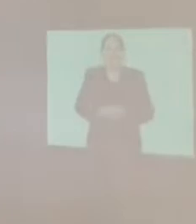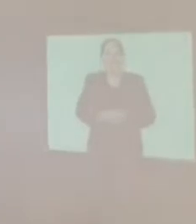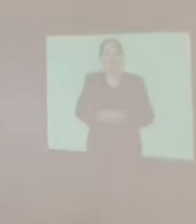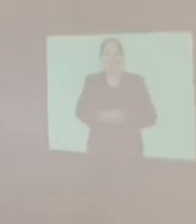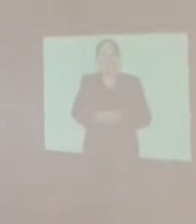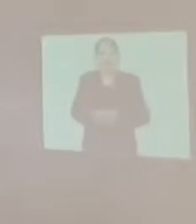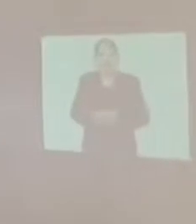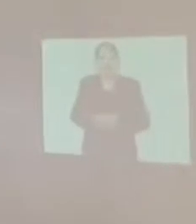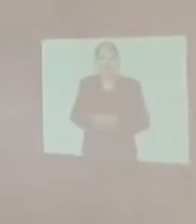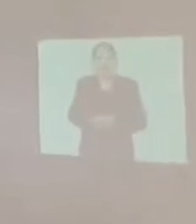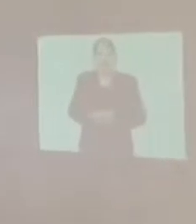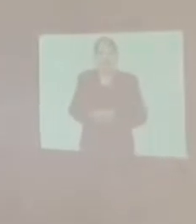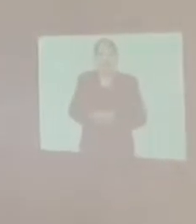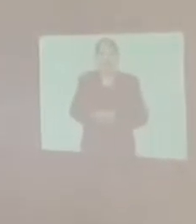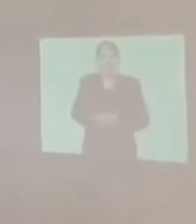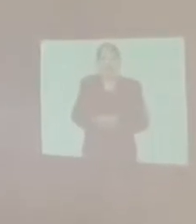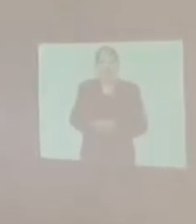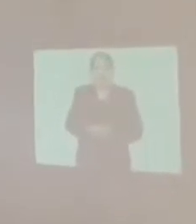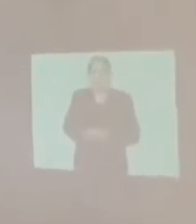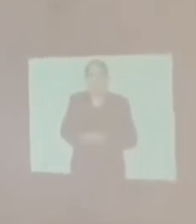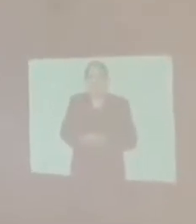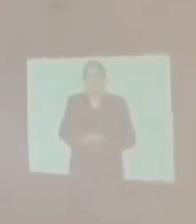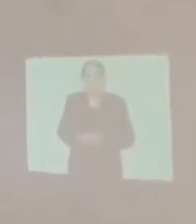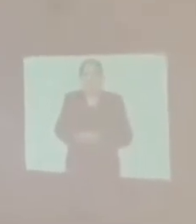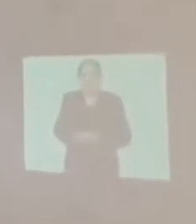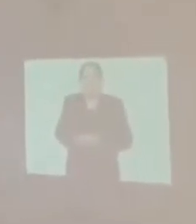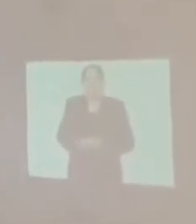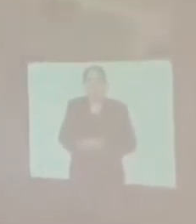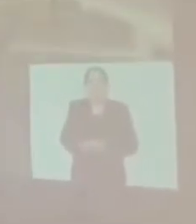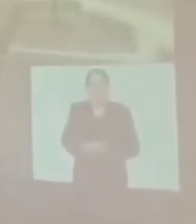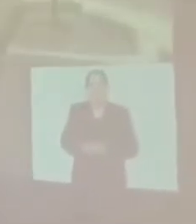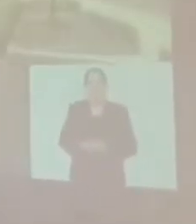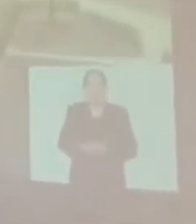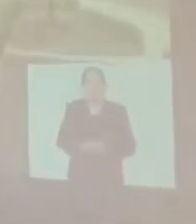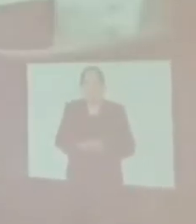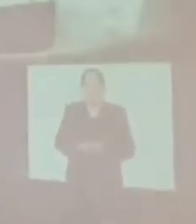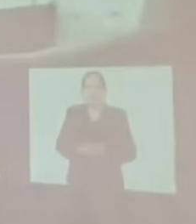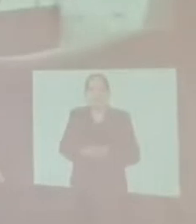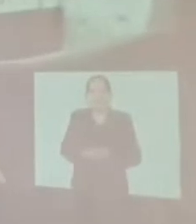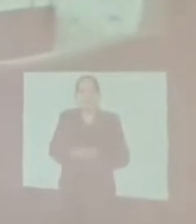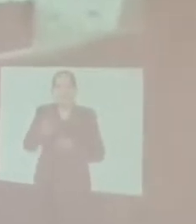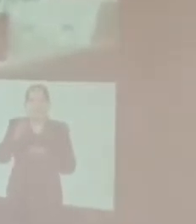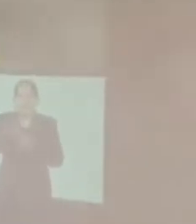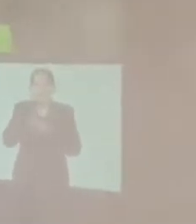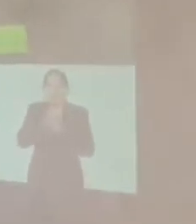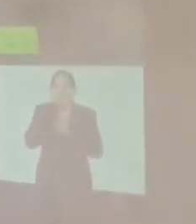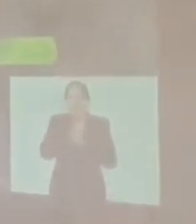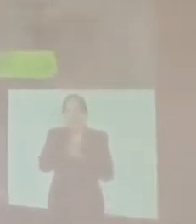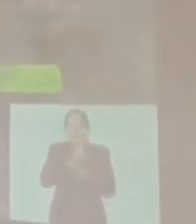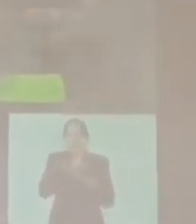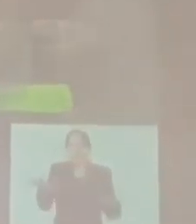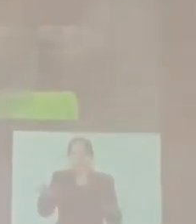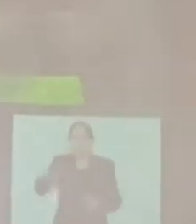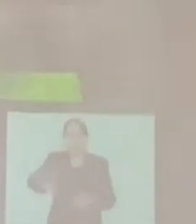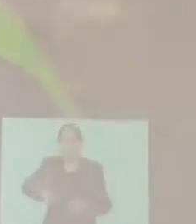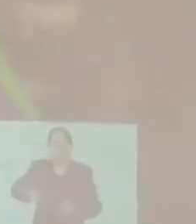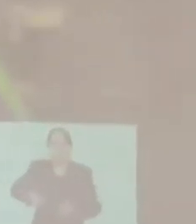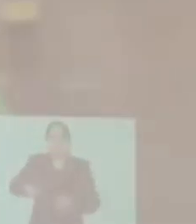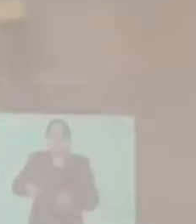Pues para los que nos siguen en este momento, que están siguiendo la revista Periodista, pues estamos nosotros en el ejido de Viva